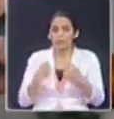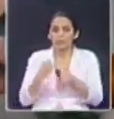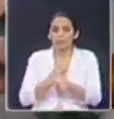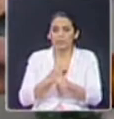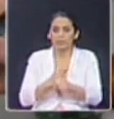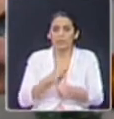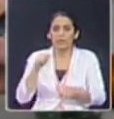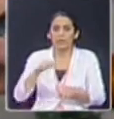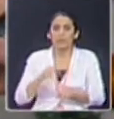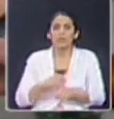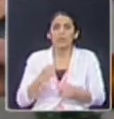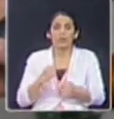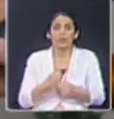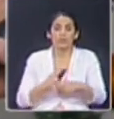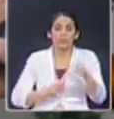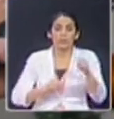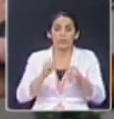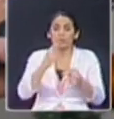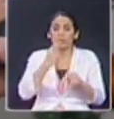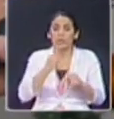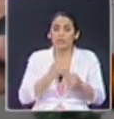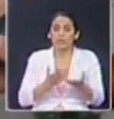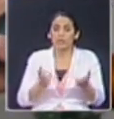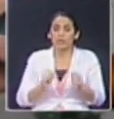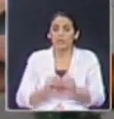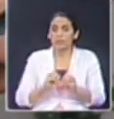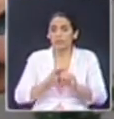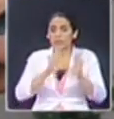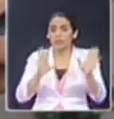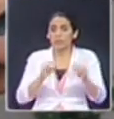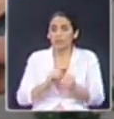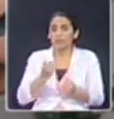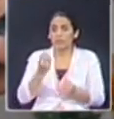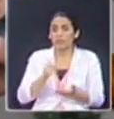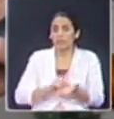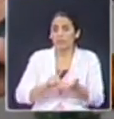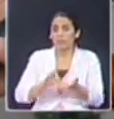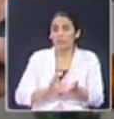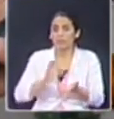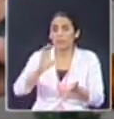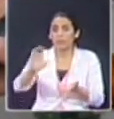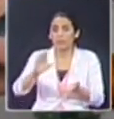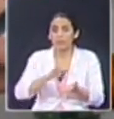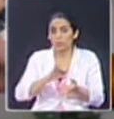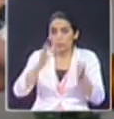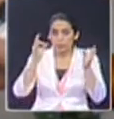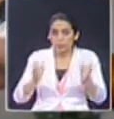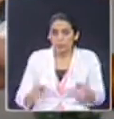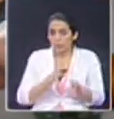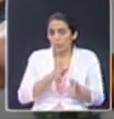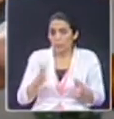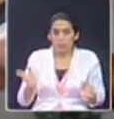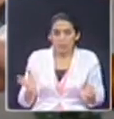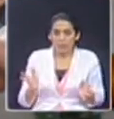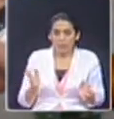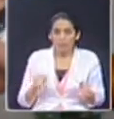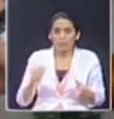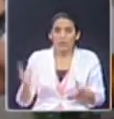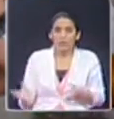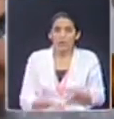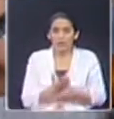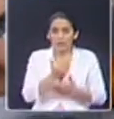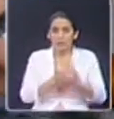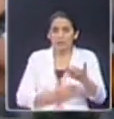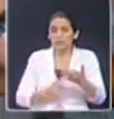es claro que si no entregan el dinero en la cuenta del contratista y no hay una entrega de recepción de la obra, un acta de recepción de la obra,